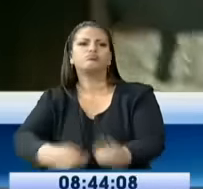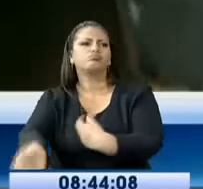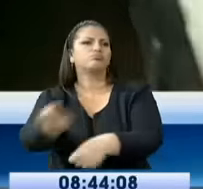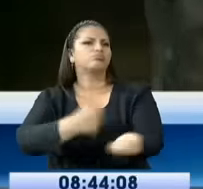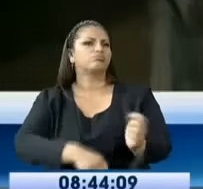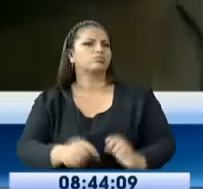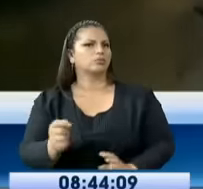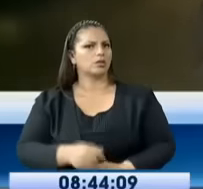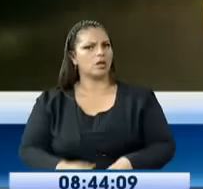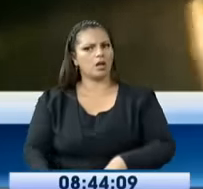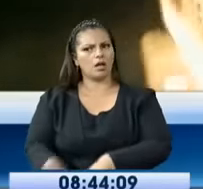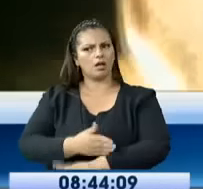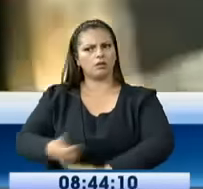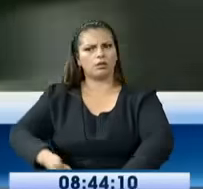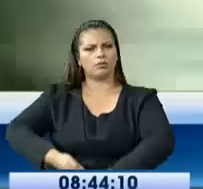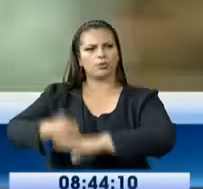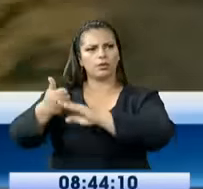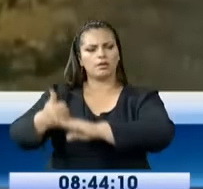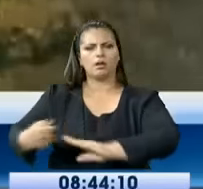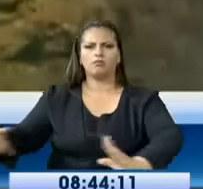evadiendo los controles aduaneros.